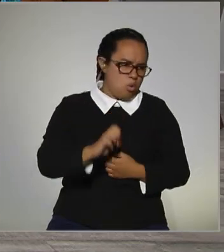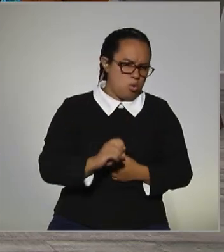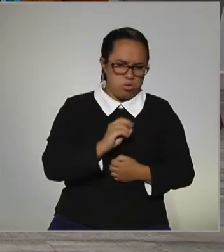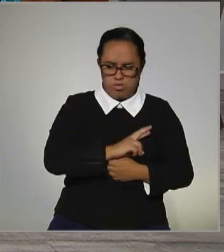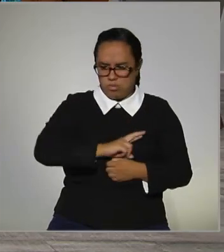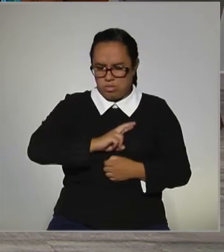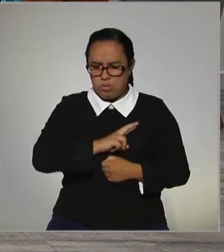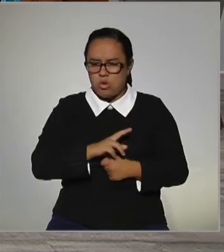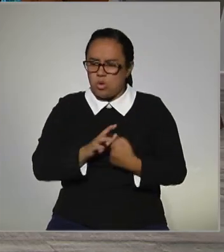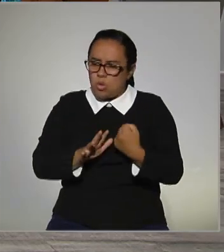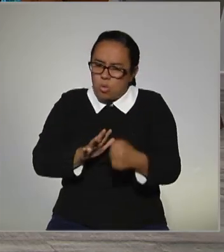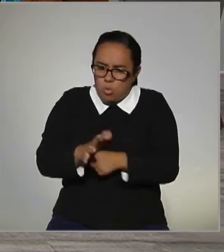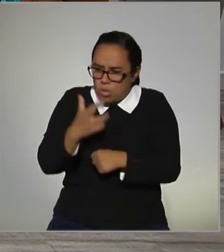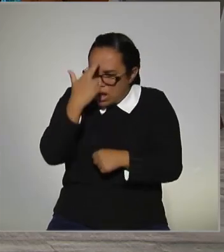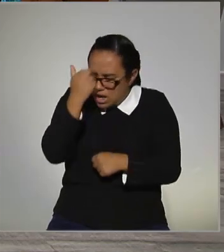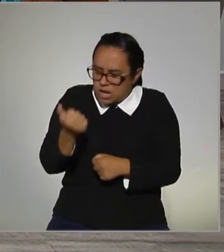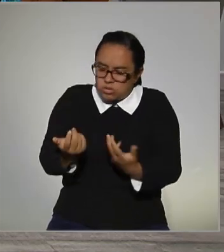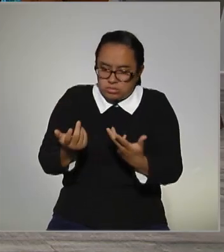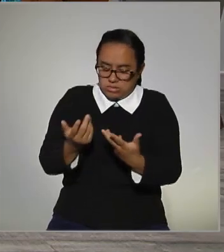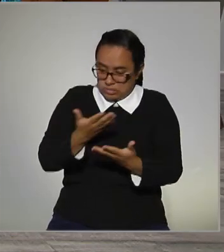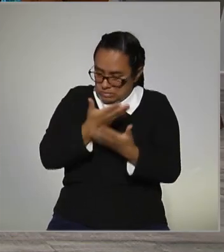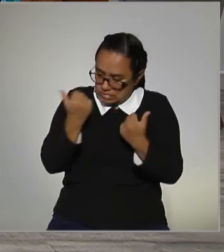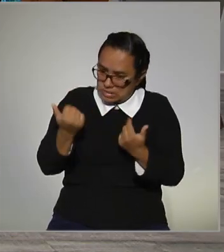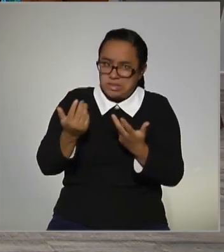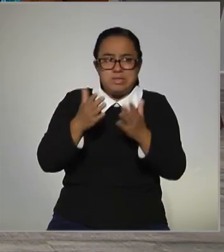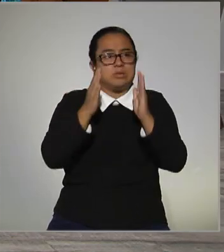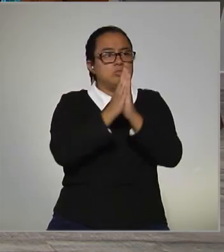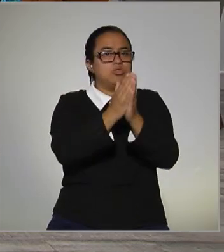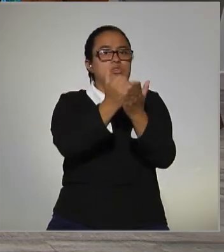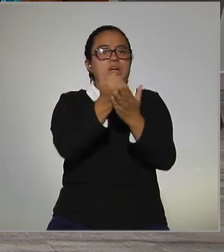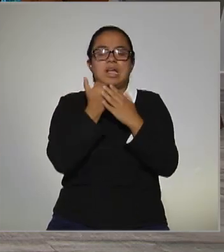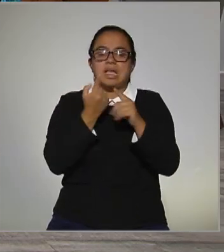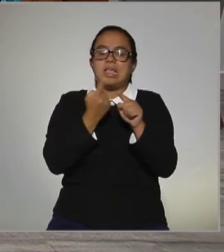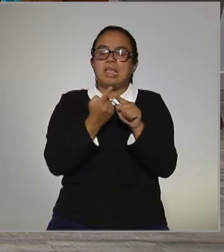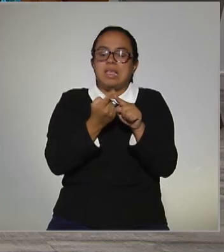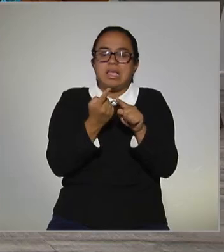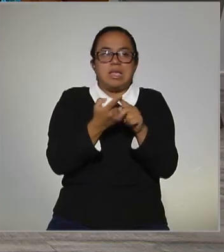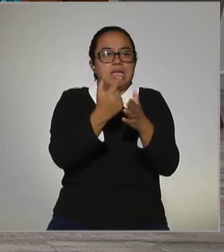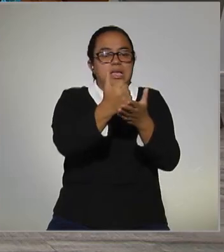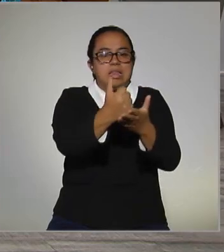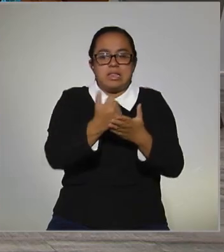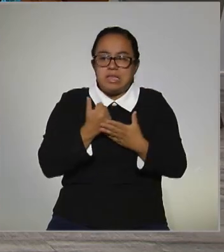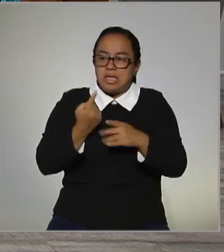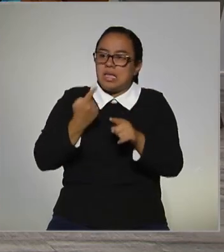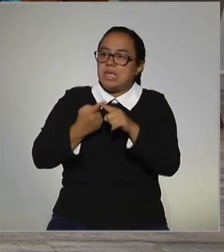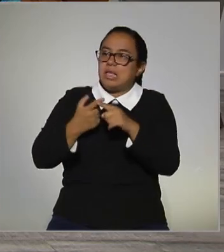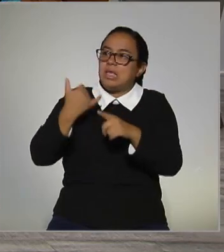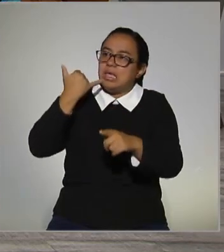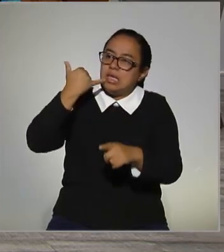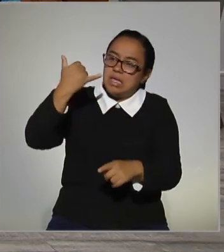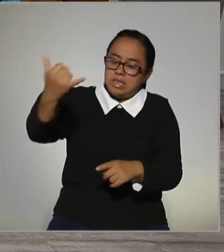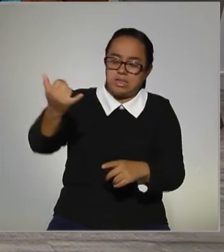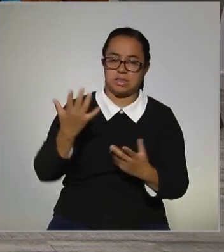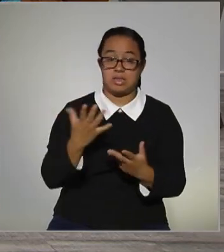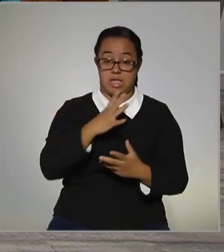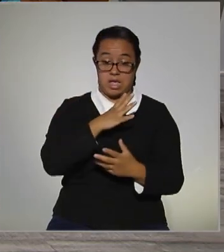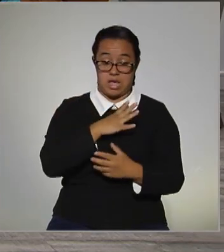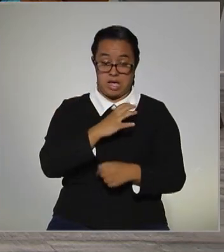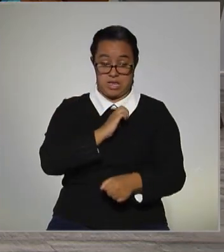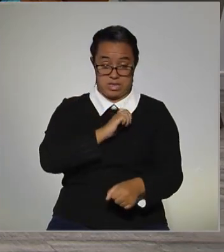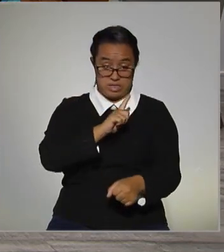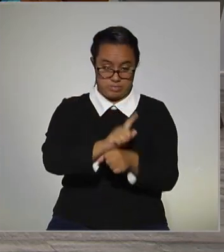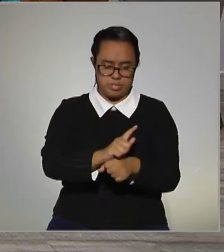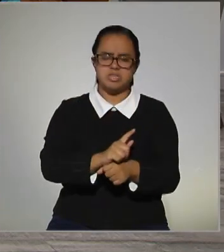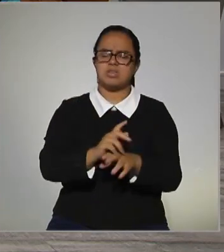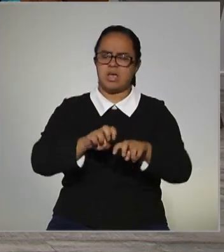sabes de qué se trata, pues ayúdenme, ¿no? ¿A quién me puede ayudar? ¿A quién le puedo llamar? Hay especialistas que te